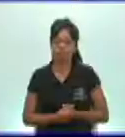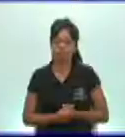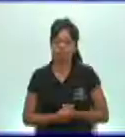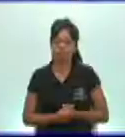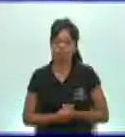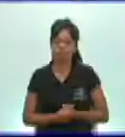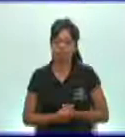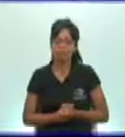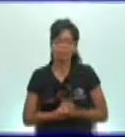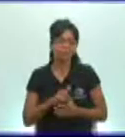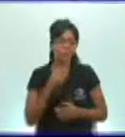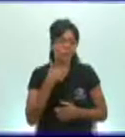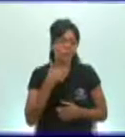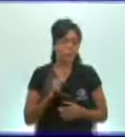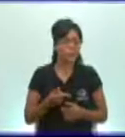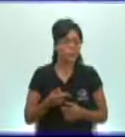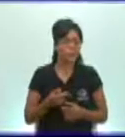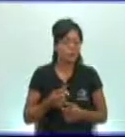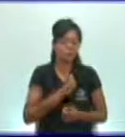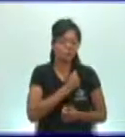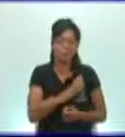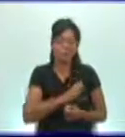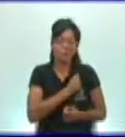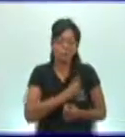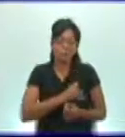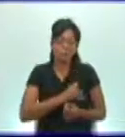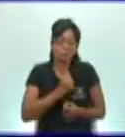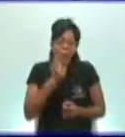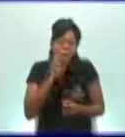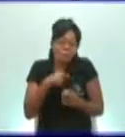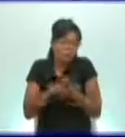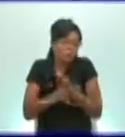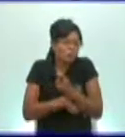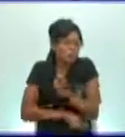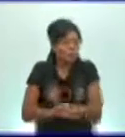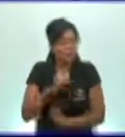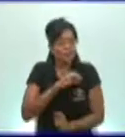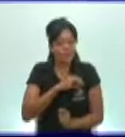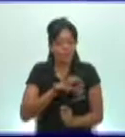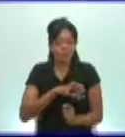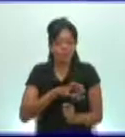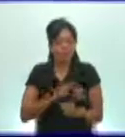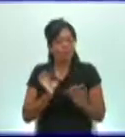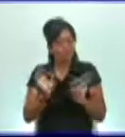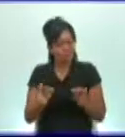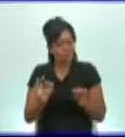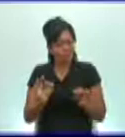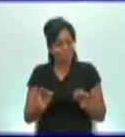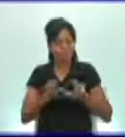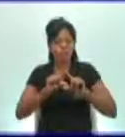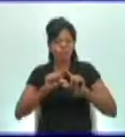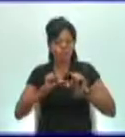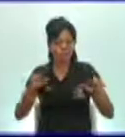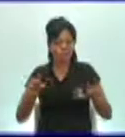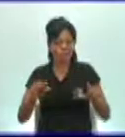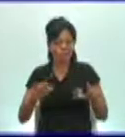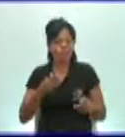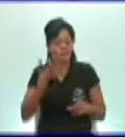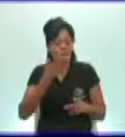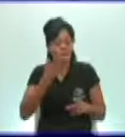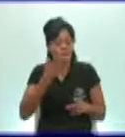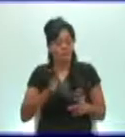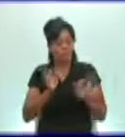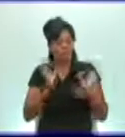haberles quedado de este modo. El amor es el más profundo de los sentimientos, por supuesto, es una oración enunciativa, afirmativa.